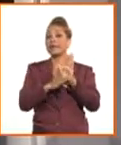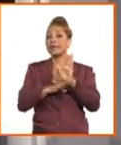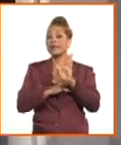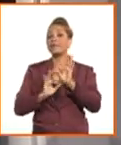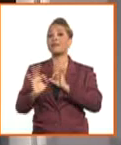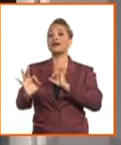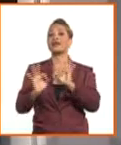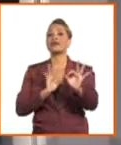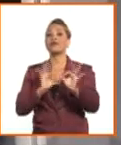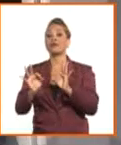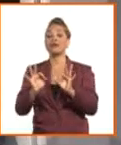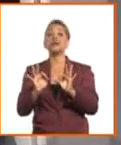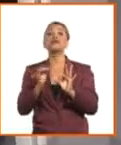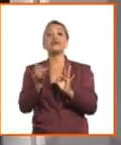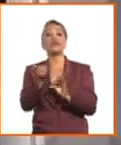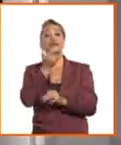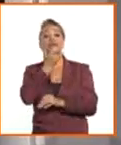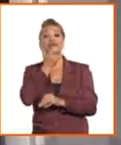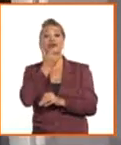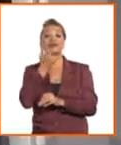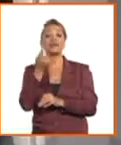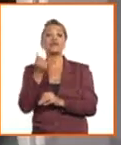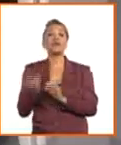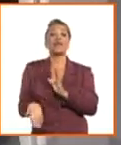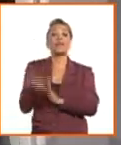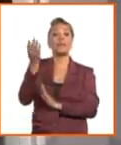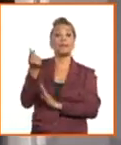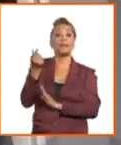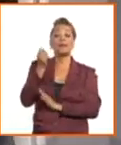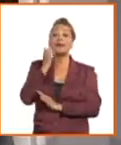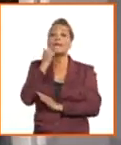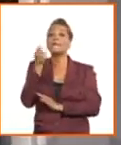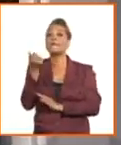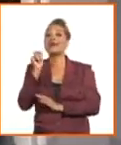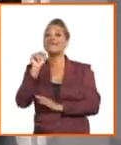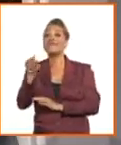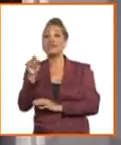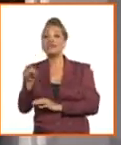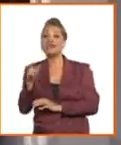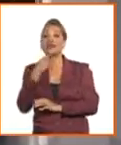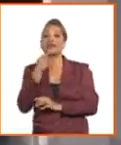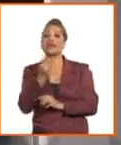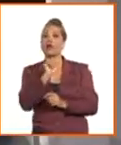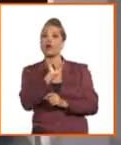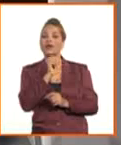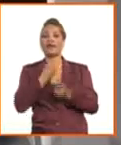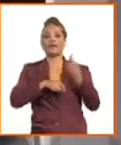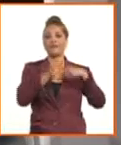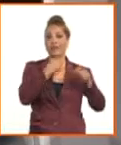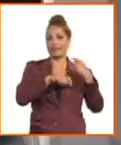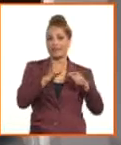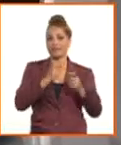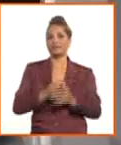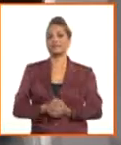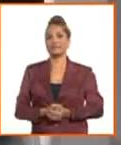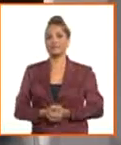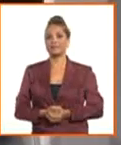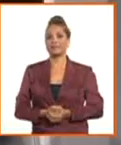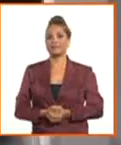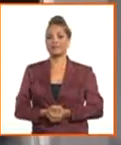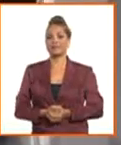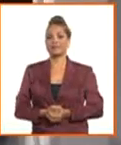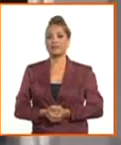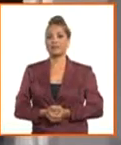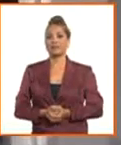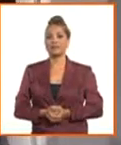para evitar que exista una demanda muy superior a la oferta y que eso nos induzca o a levantar el tipo de cambio, elevar el